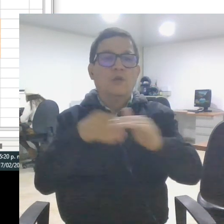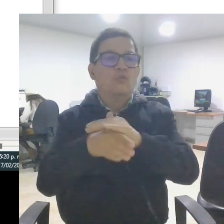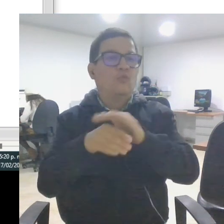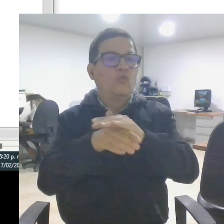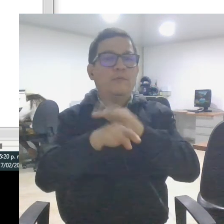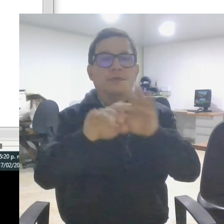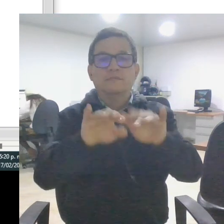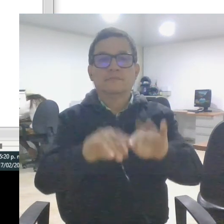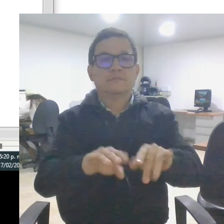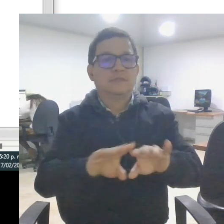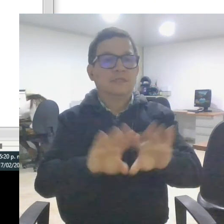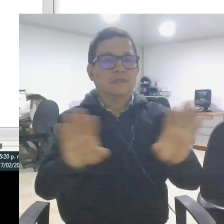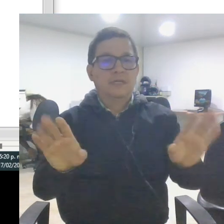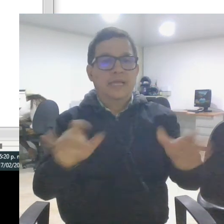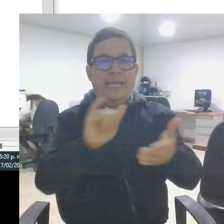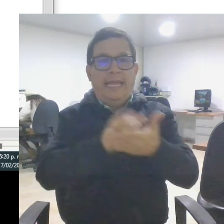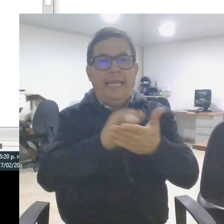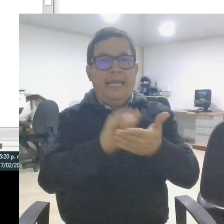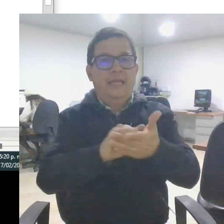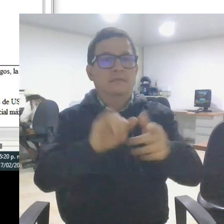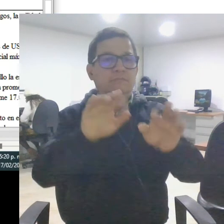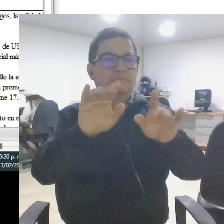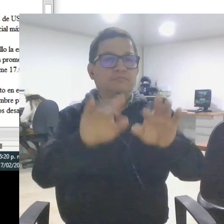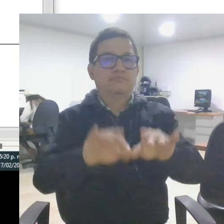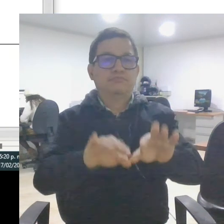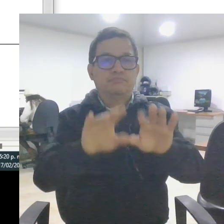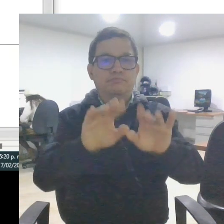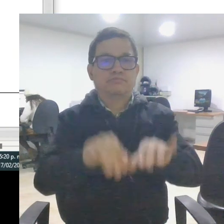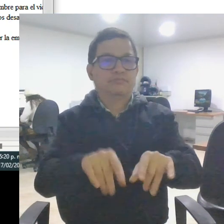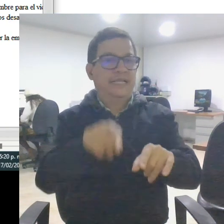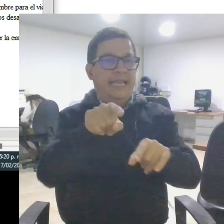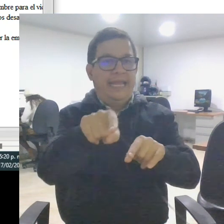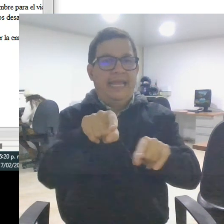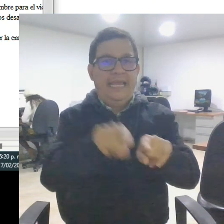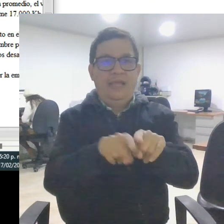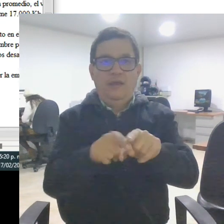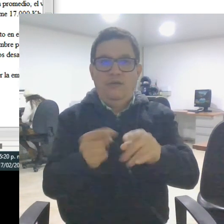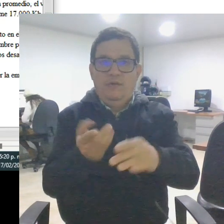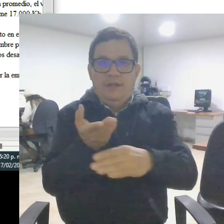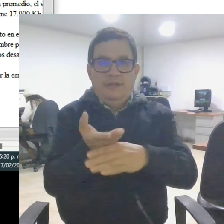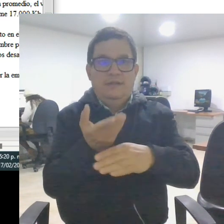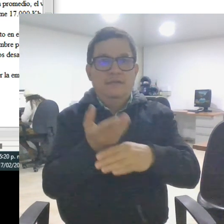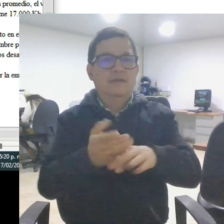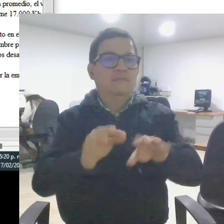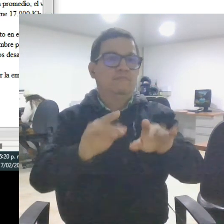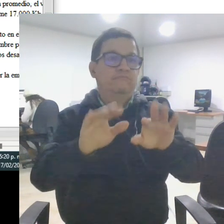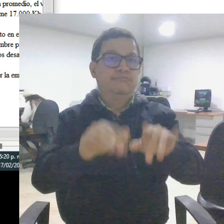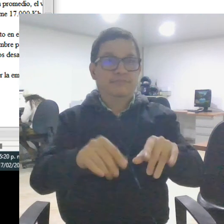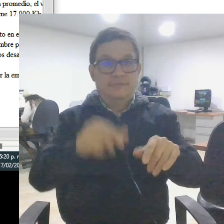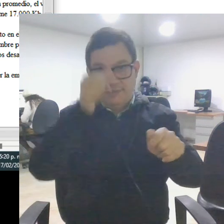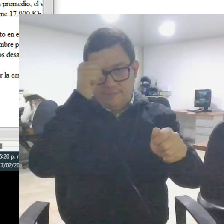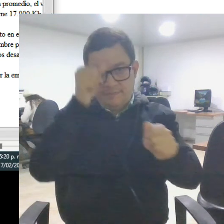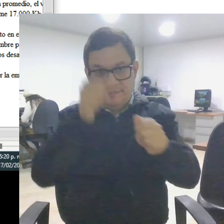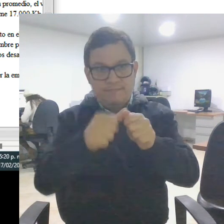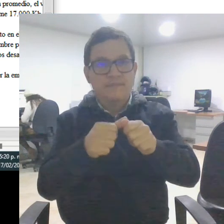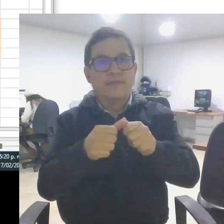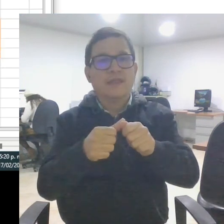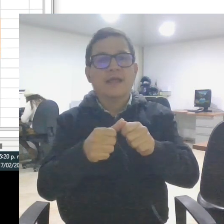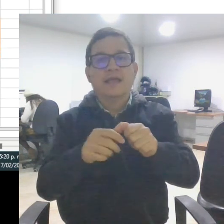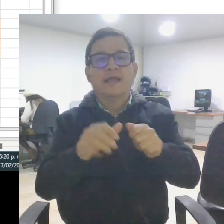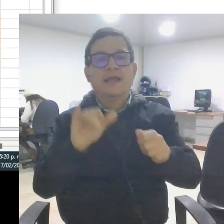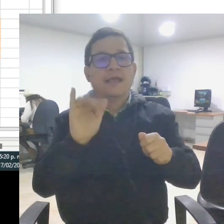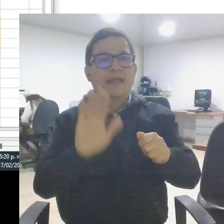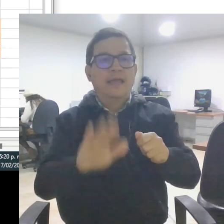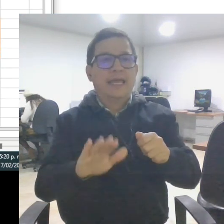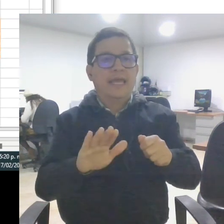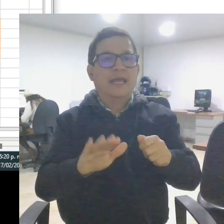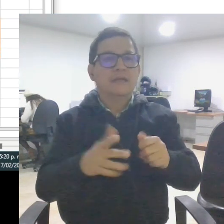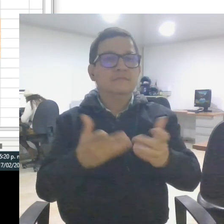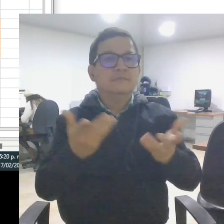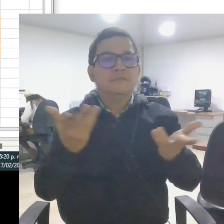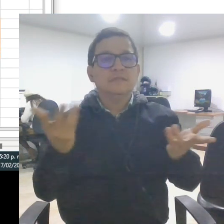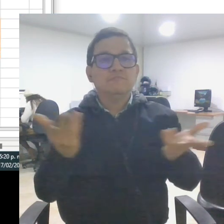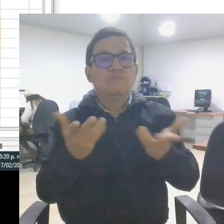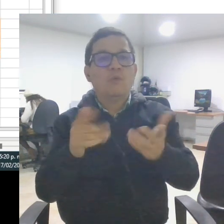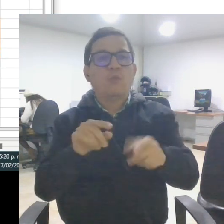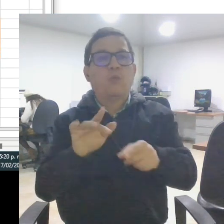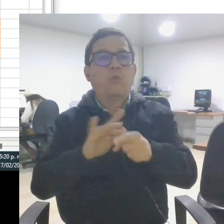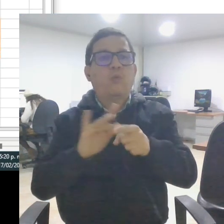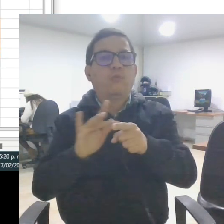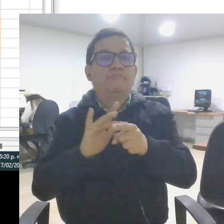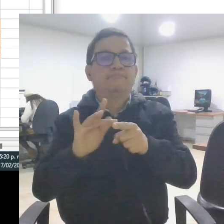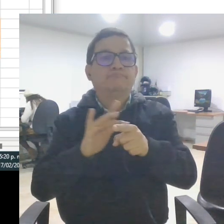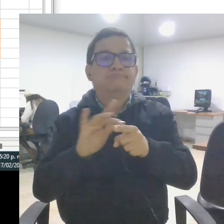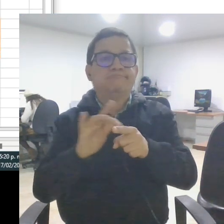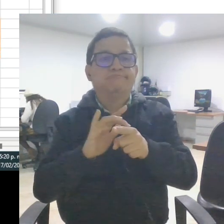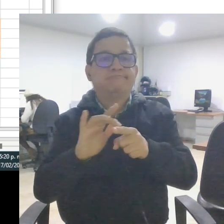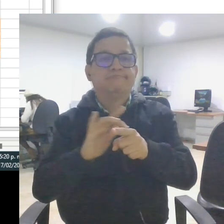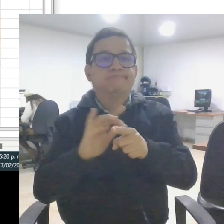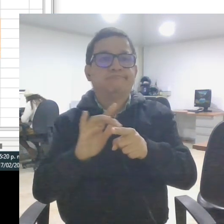este caso fue lo que inicialmente planteamos, ¿recuerdan? Y ejecutarlo. Para